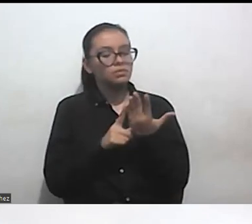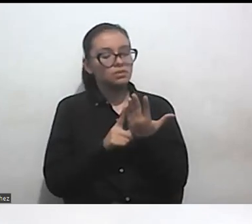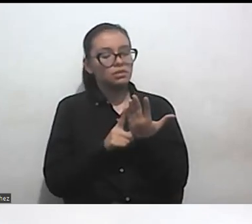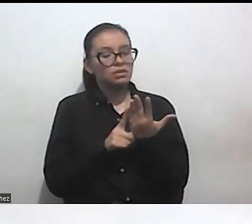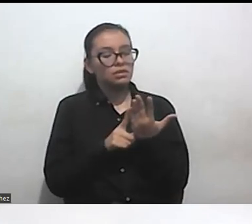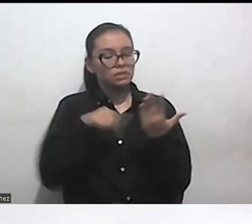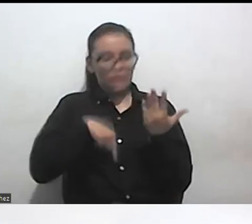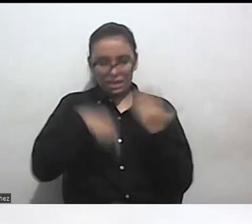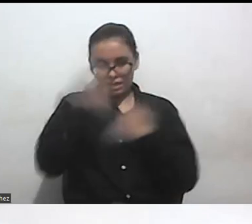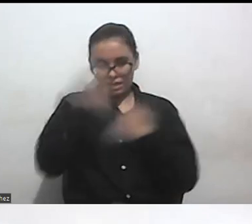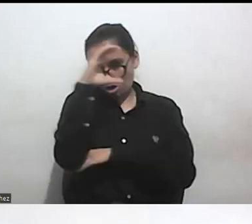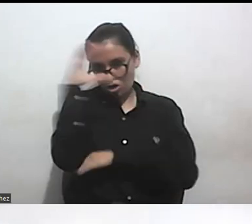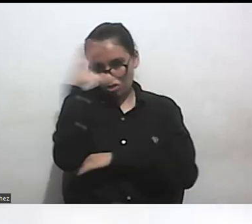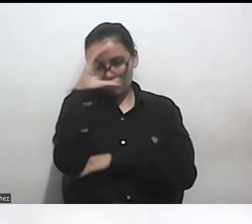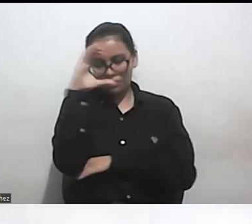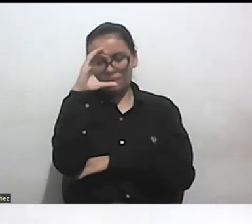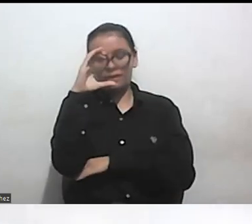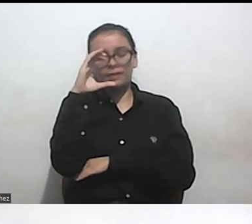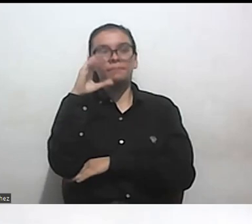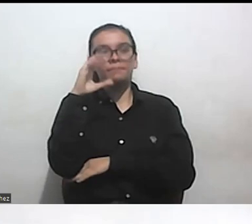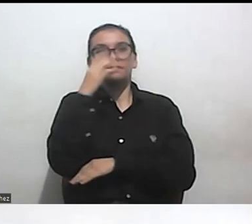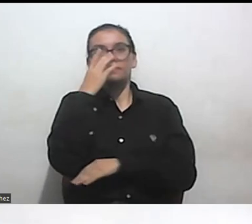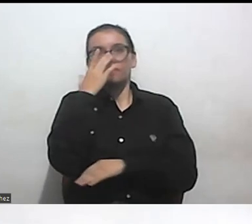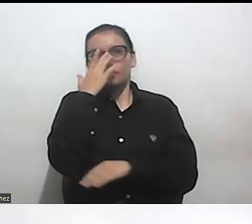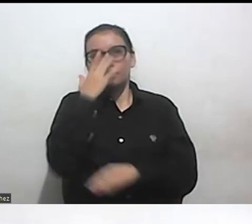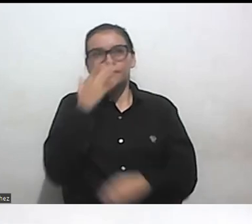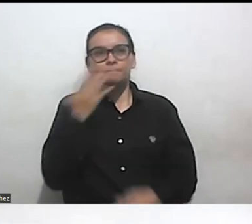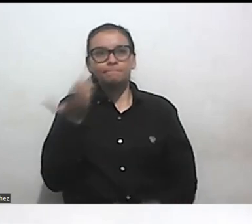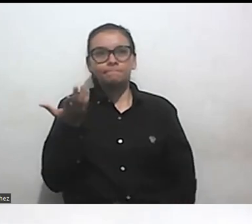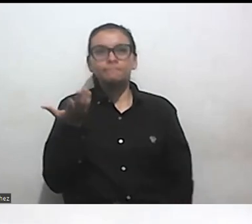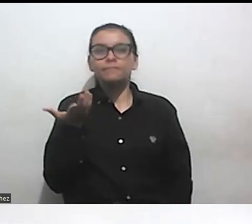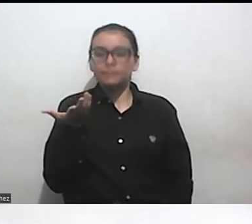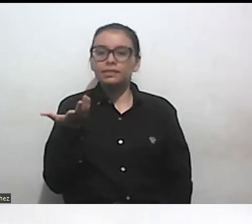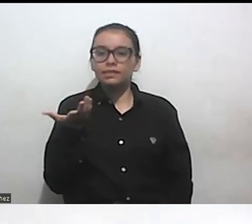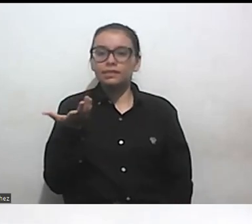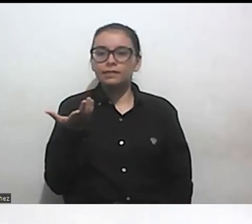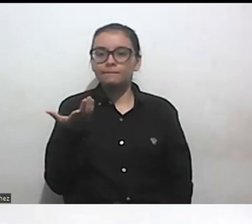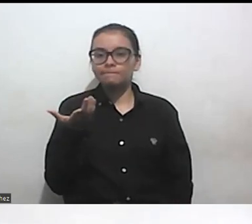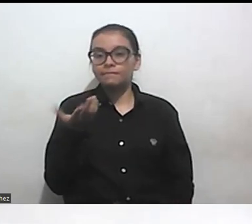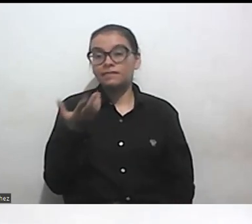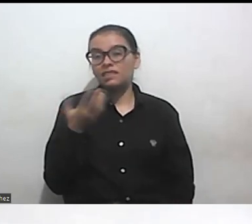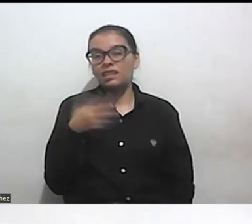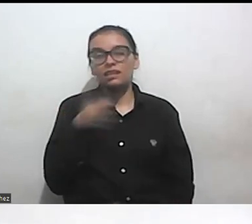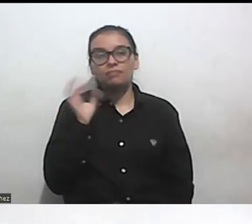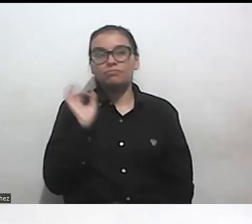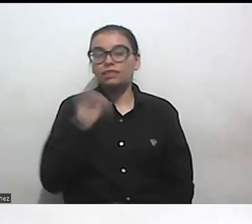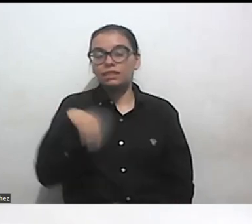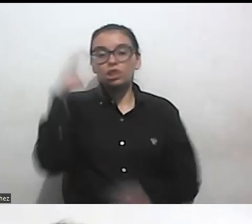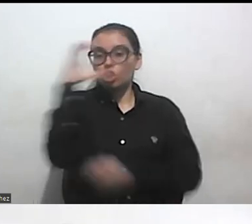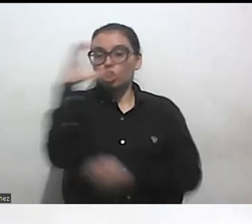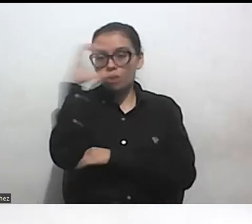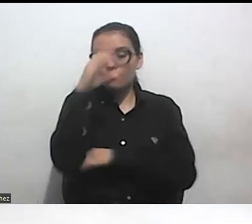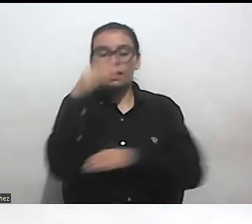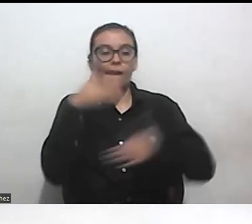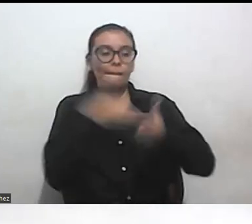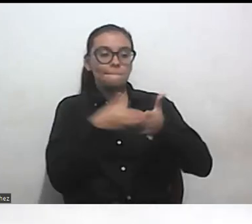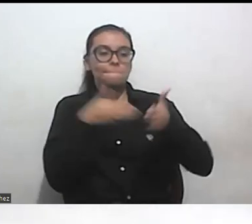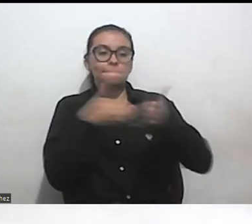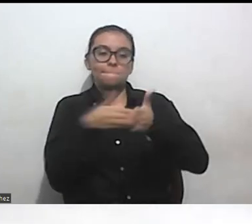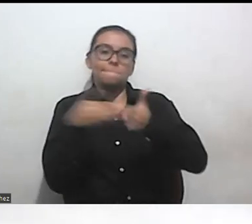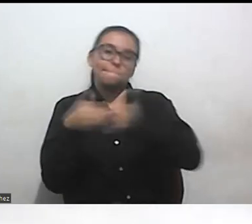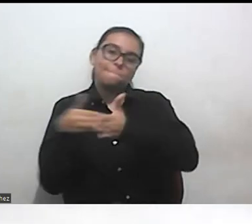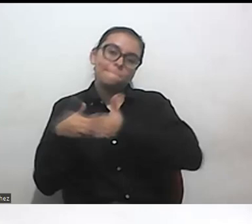nosotros acá en Colombia tenemos como que bastante barreras porque tras que